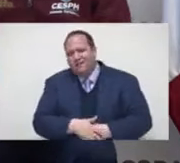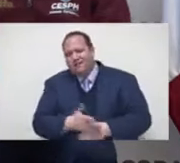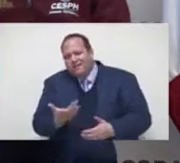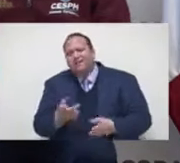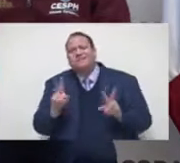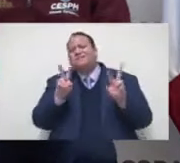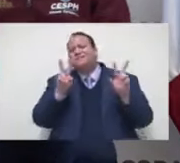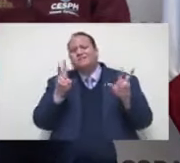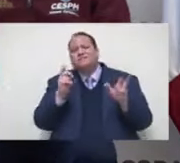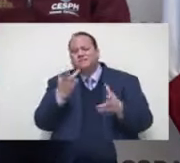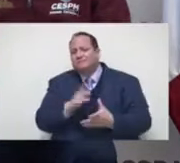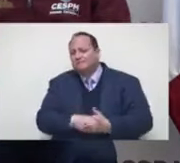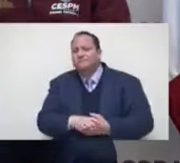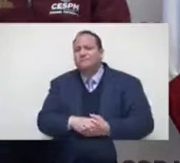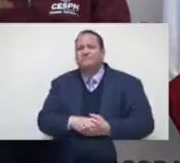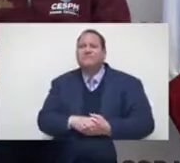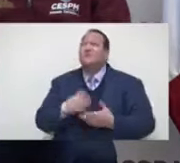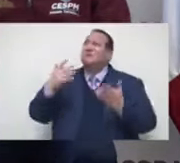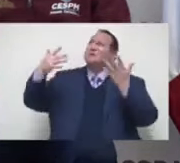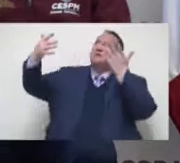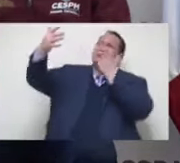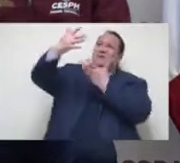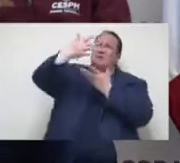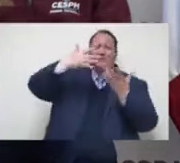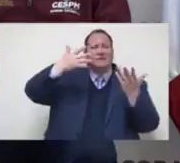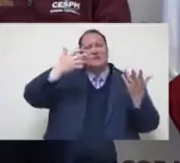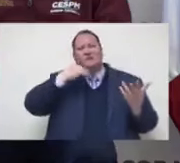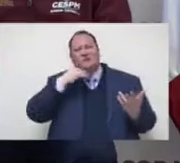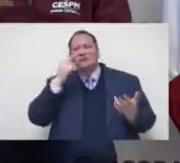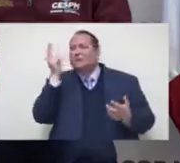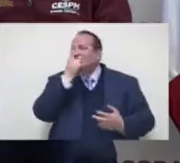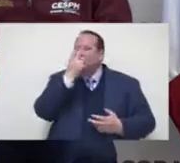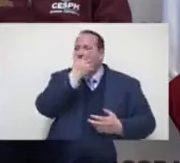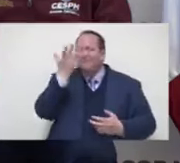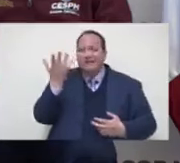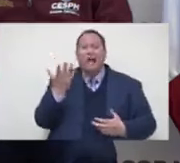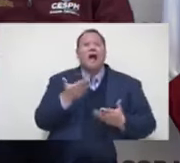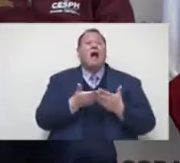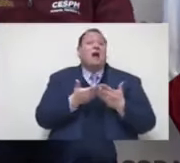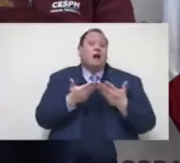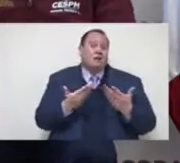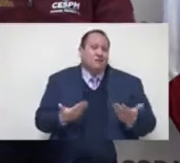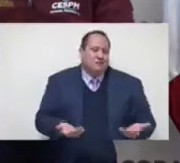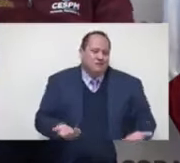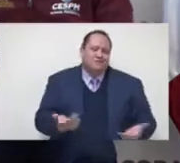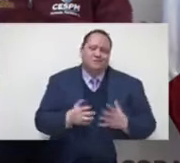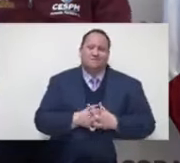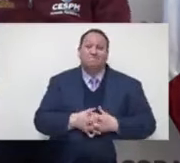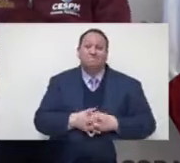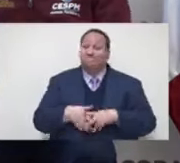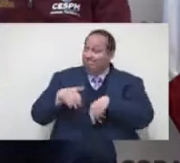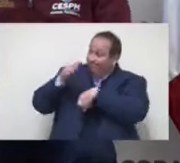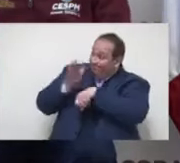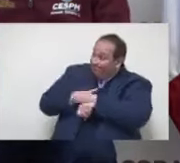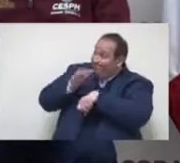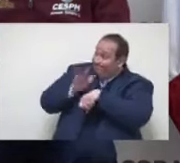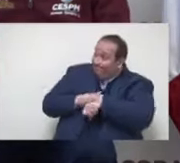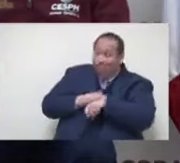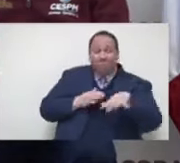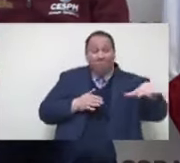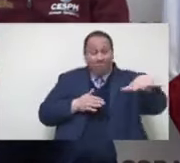tema del clima, el tema de los aires. En estos momentos estamos en una alerta en la